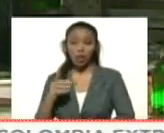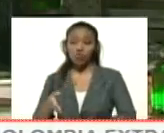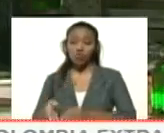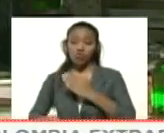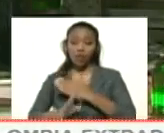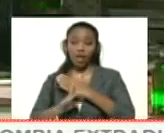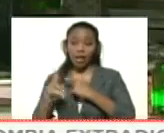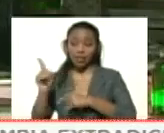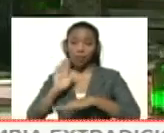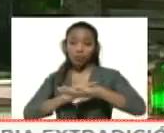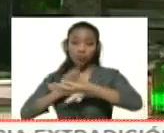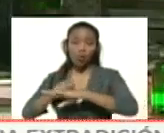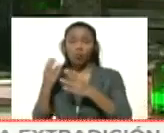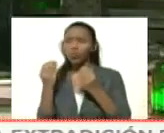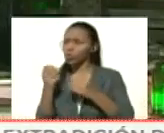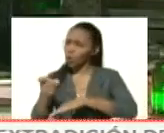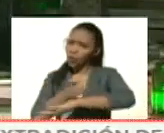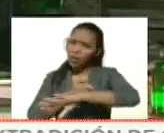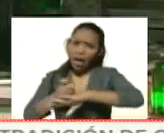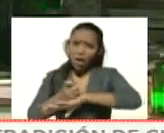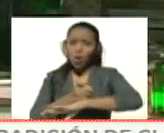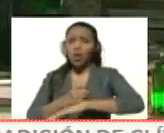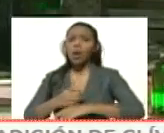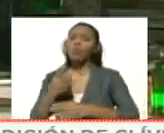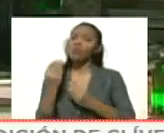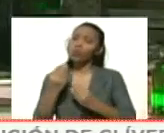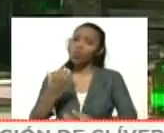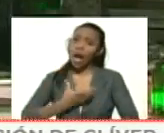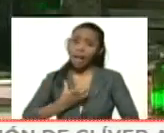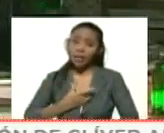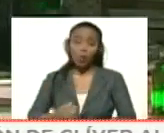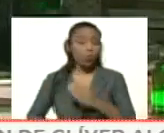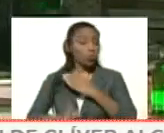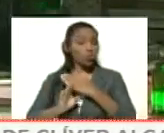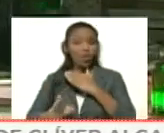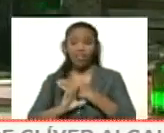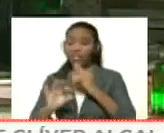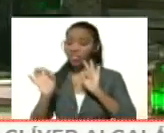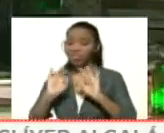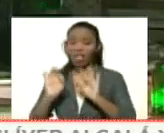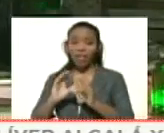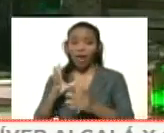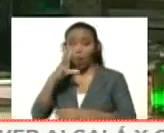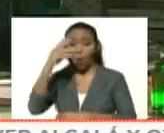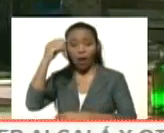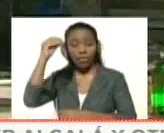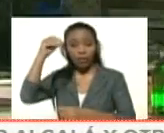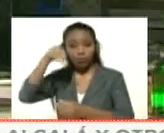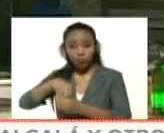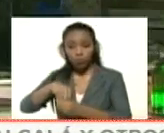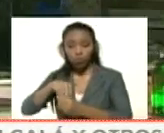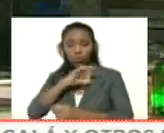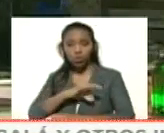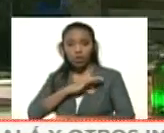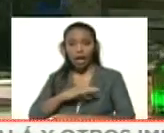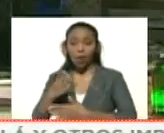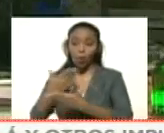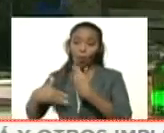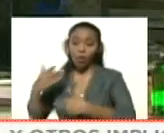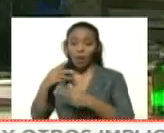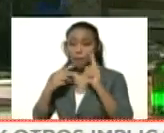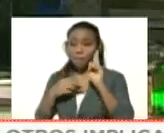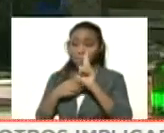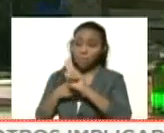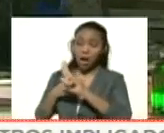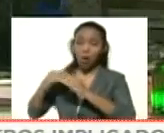del clamor de muchos gobernadores, de muchos alcaldes, todavía no se han tomado las medidas de cuarentena social y colectiva. Y